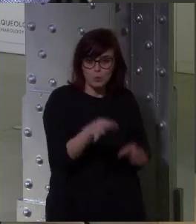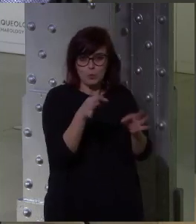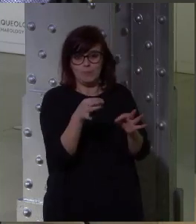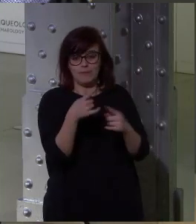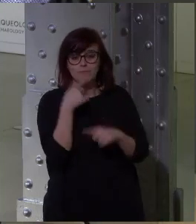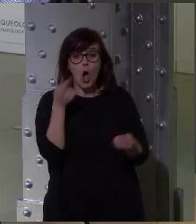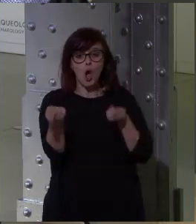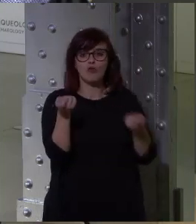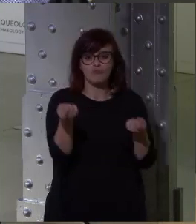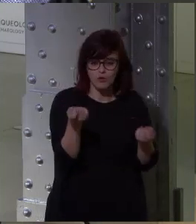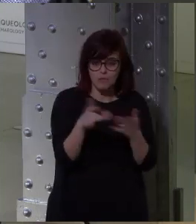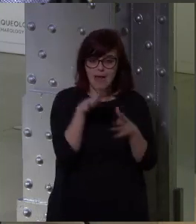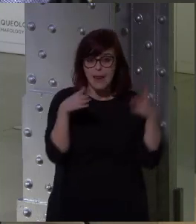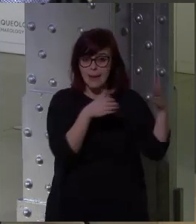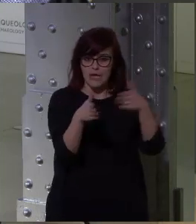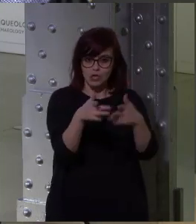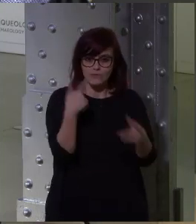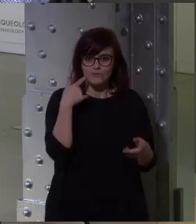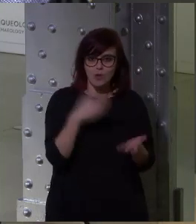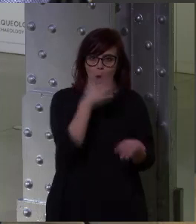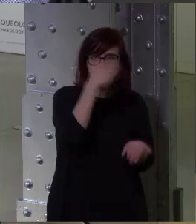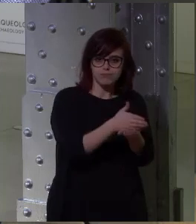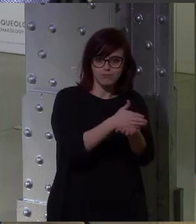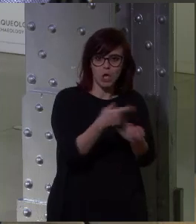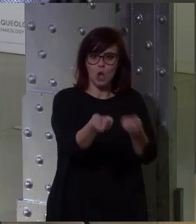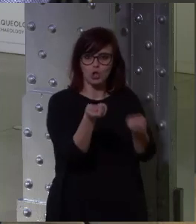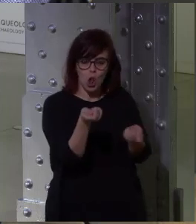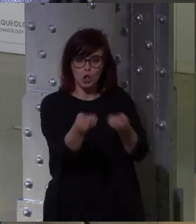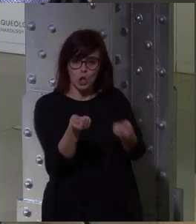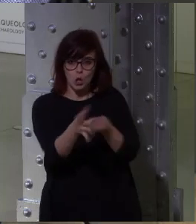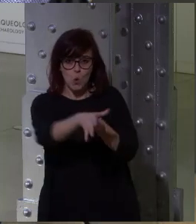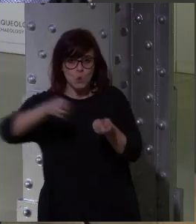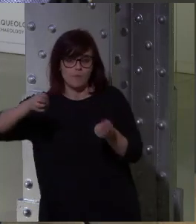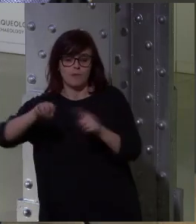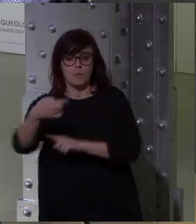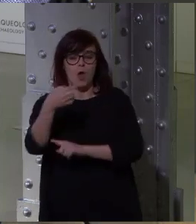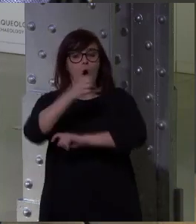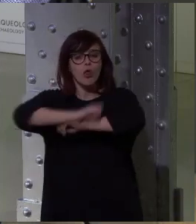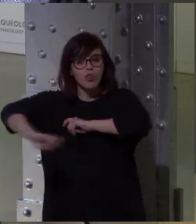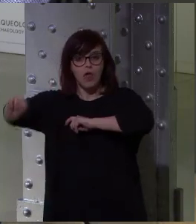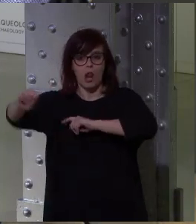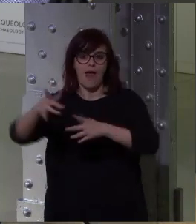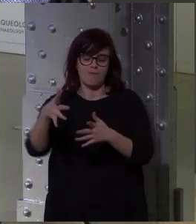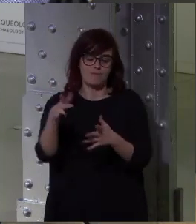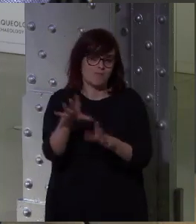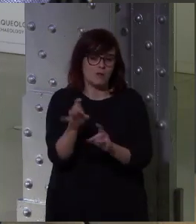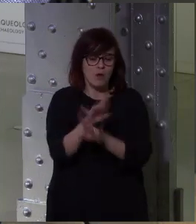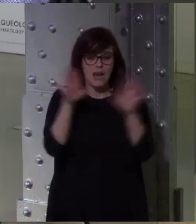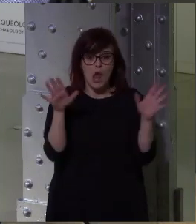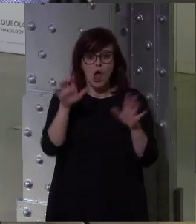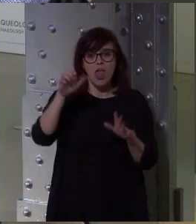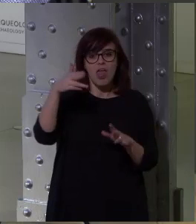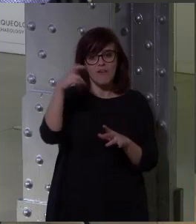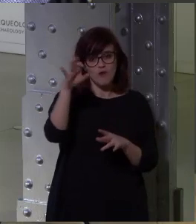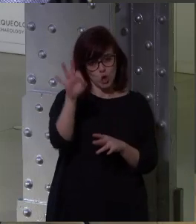gran regulación que hay en nuestros ríos está afectando a lo que está pasando en nuestros océanos. Un caso muy claro es el